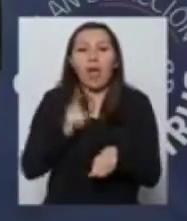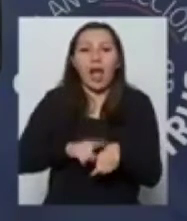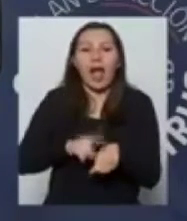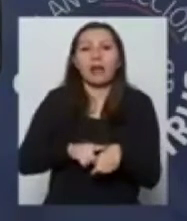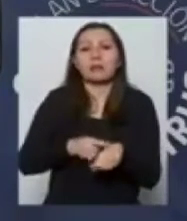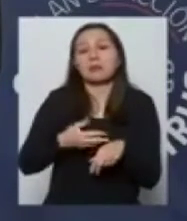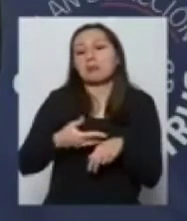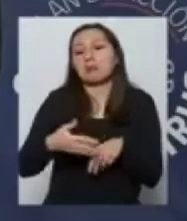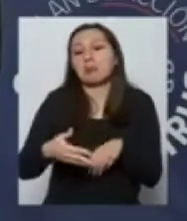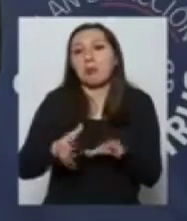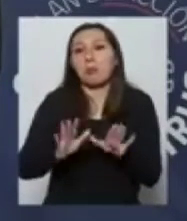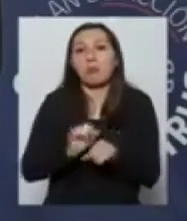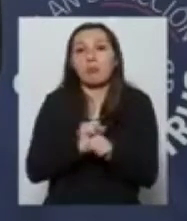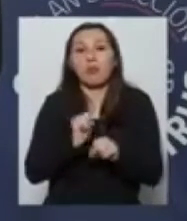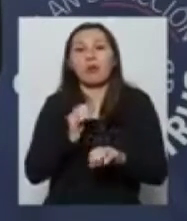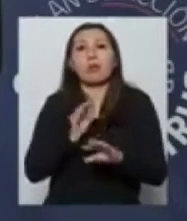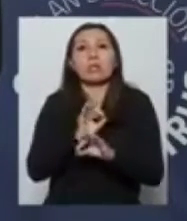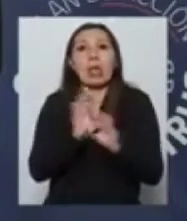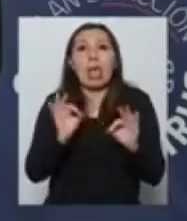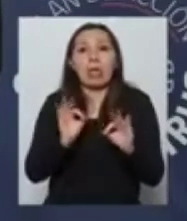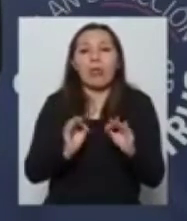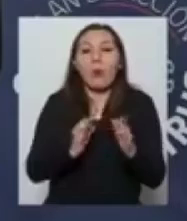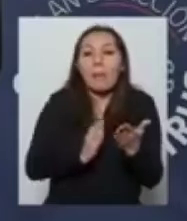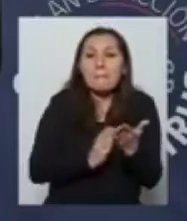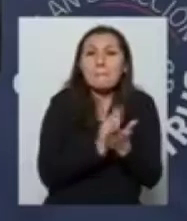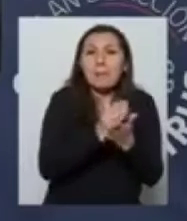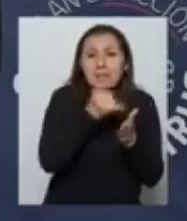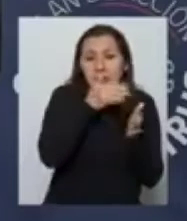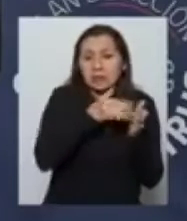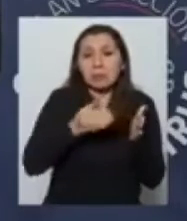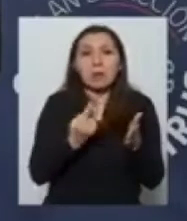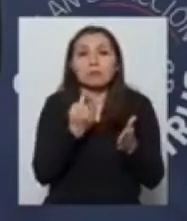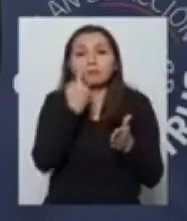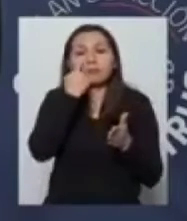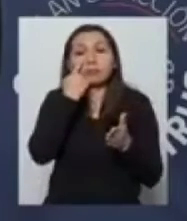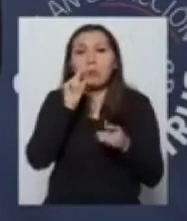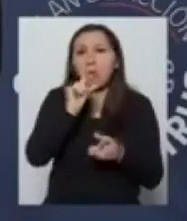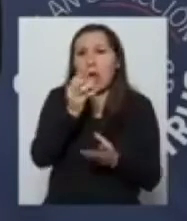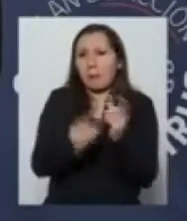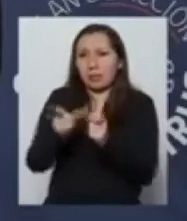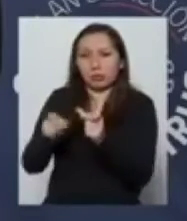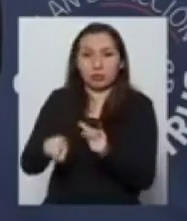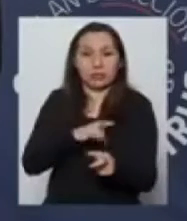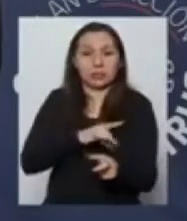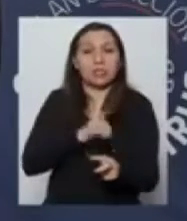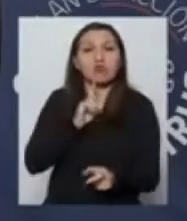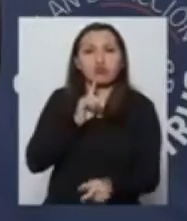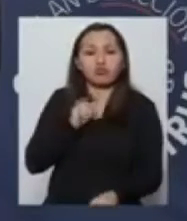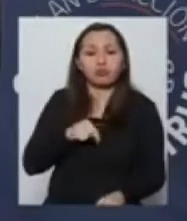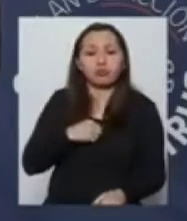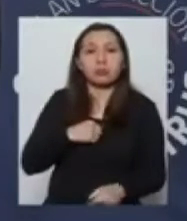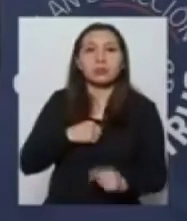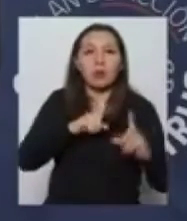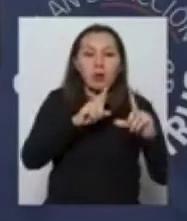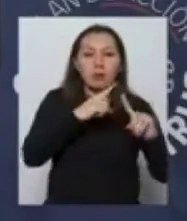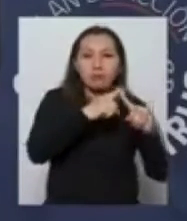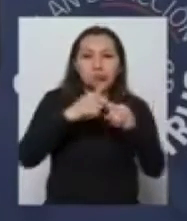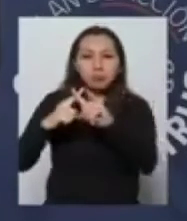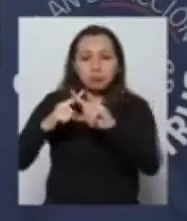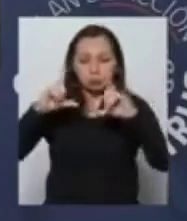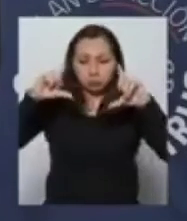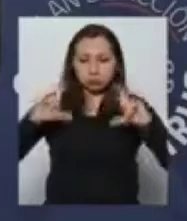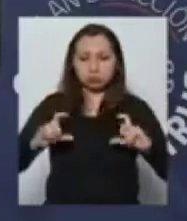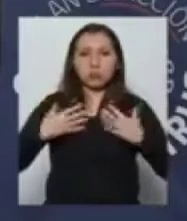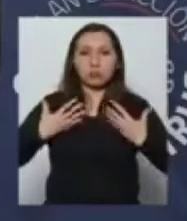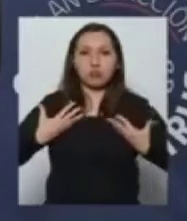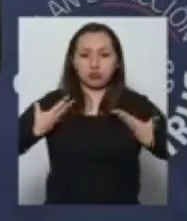por cualquier condición un PCR de inicio, que en Chile es muy poca gente, y tienen un escáner de tórax,